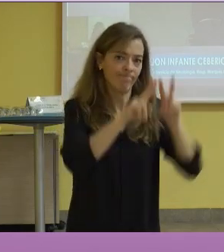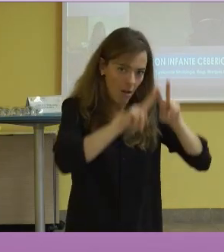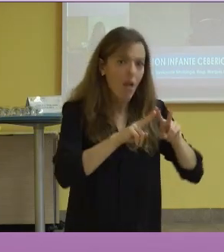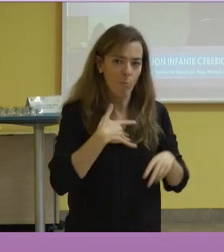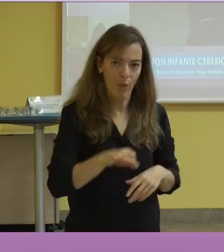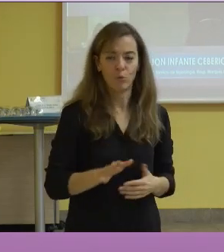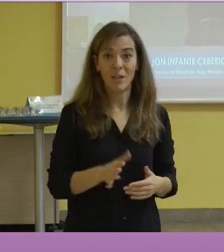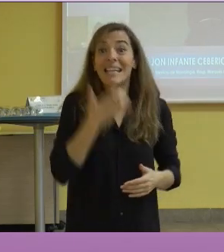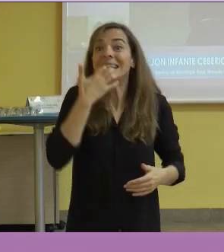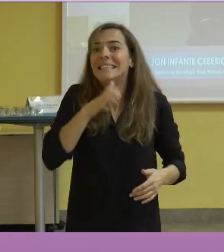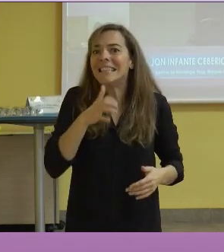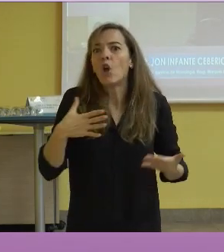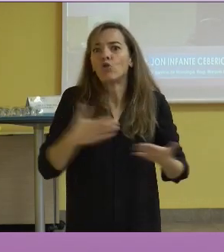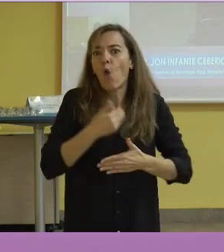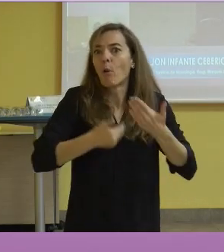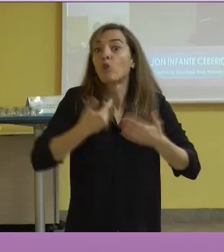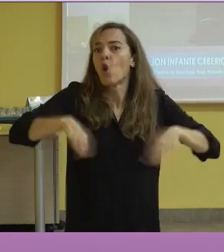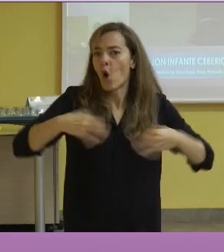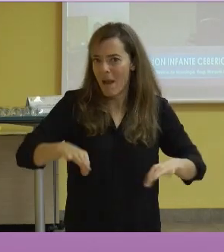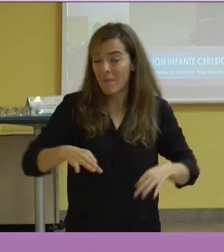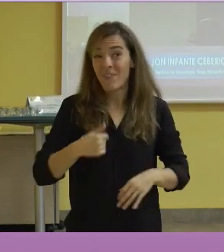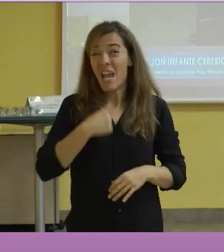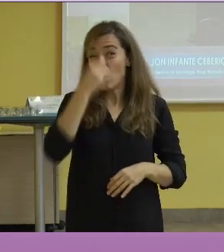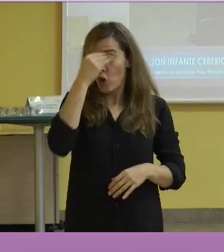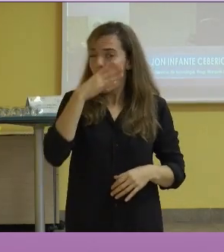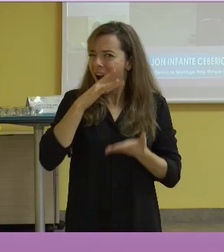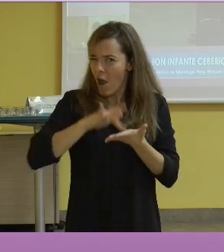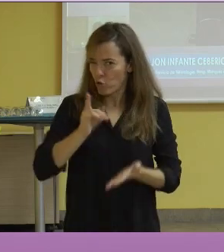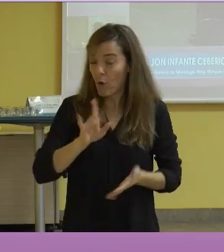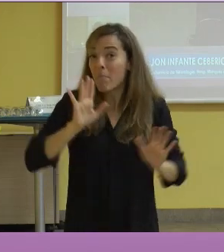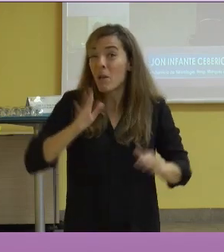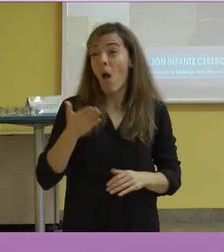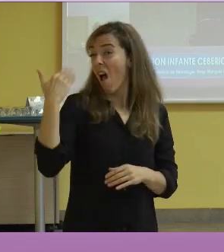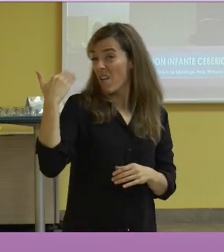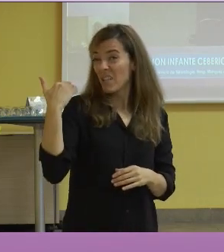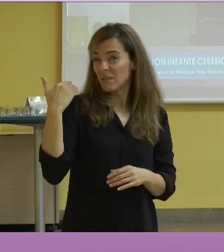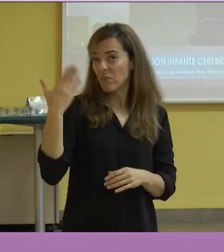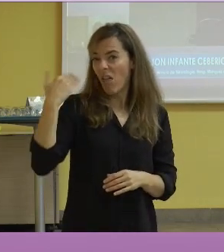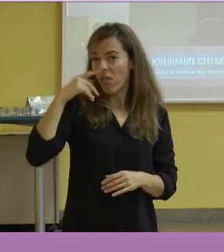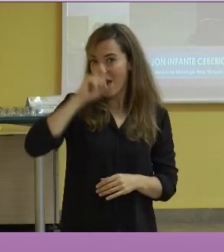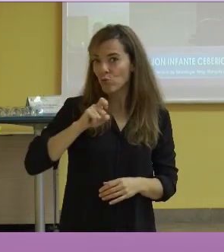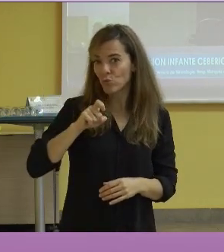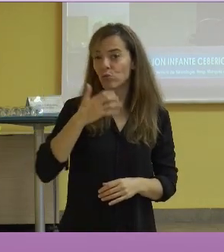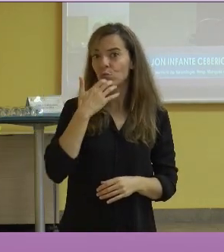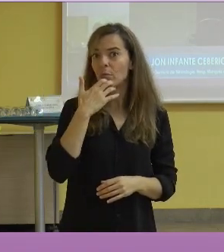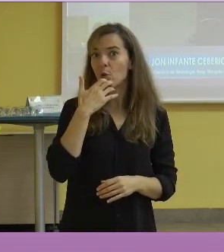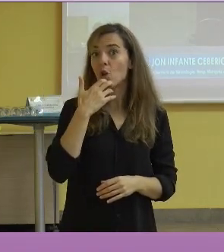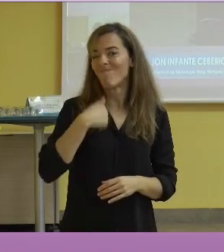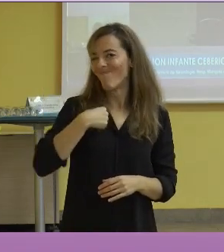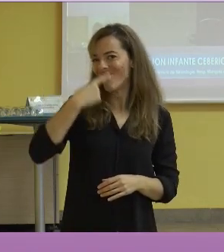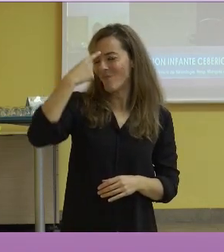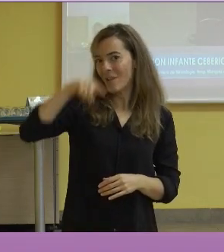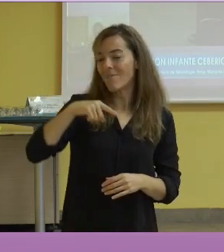Eso sí, todo va normal. Yo creo que ahora ya no pasa. En algún momento, hace algunos años, sí que me constaba